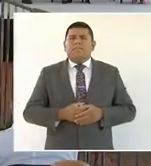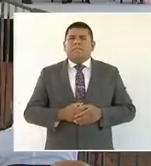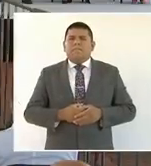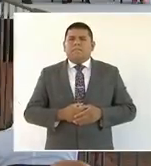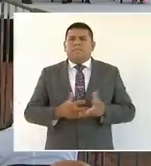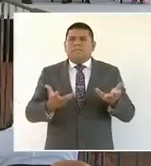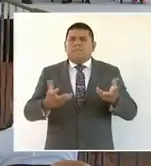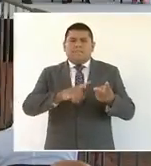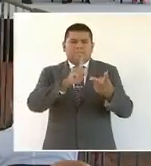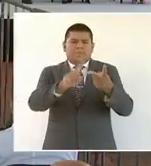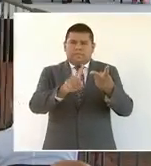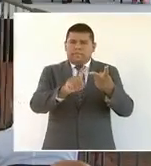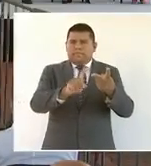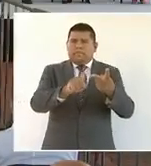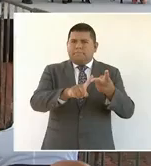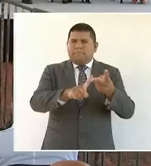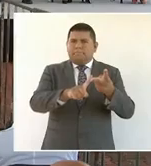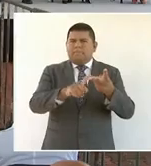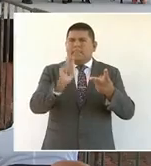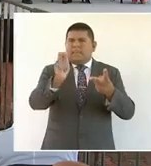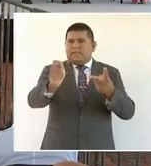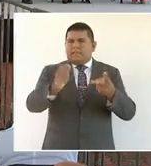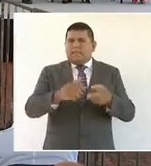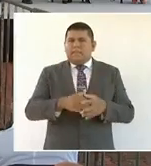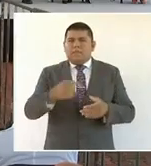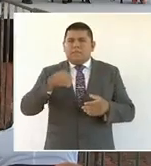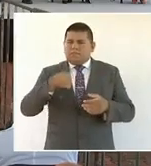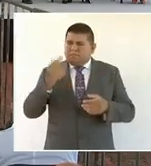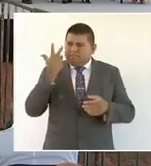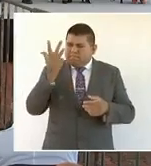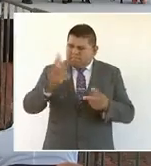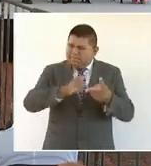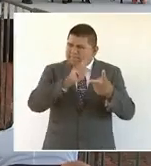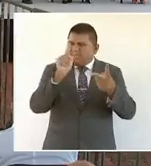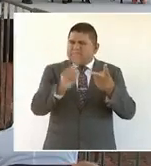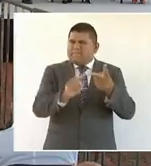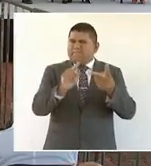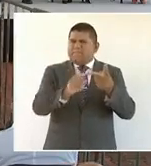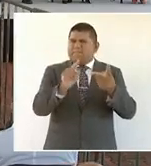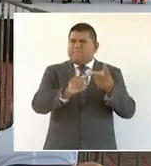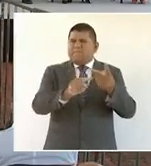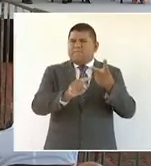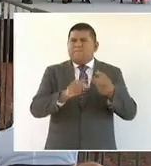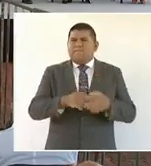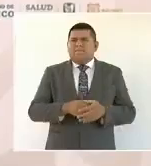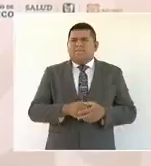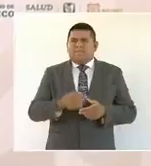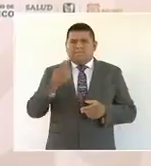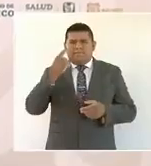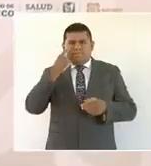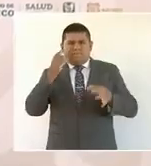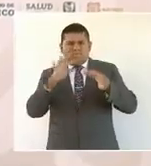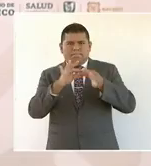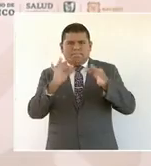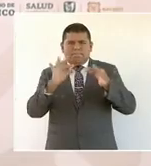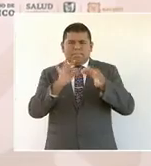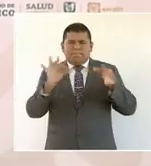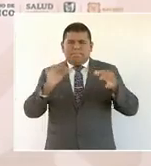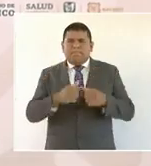Y lo segundo que quiero que pues se entienda